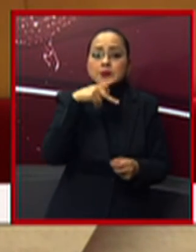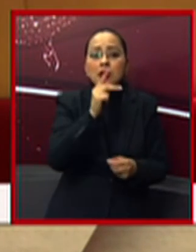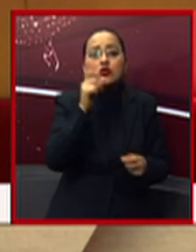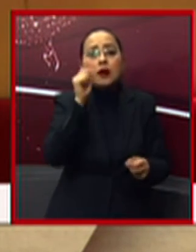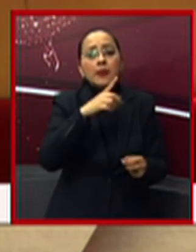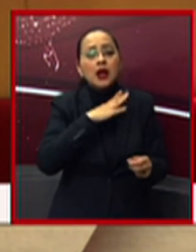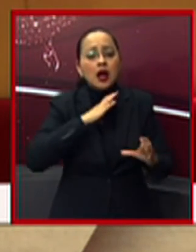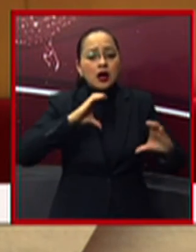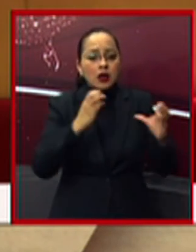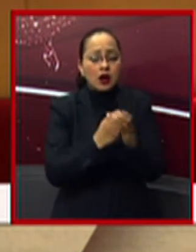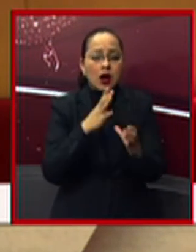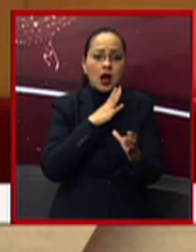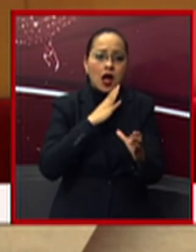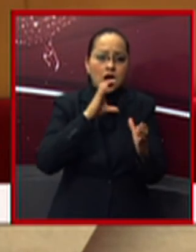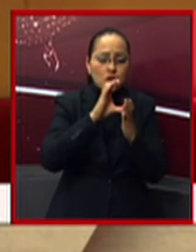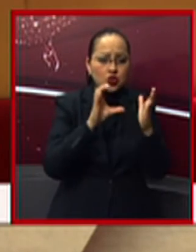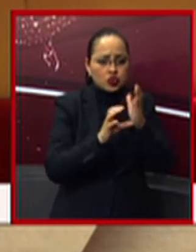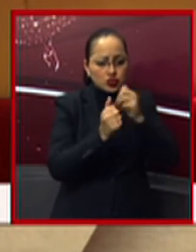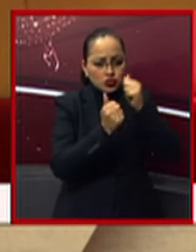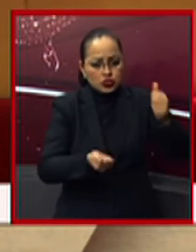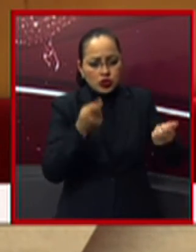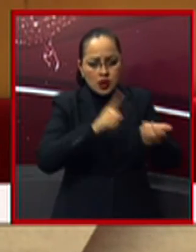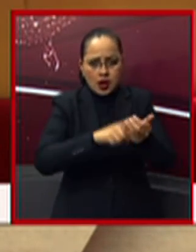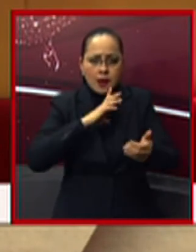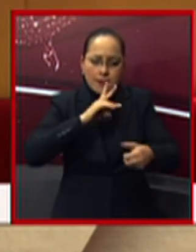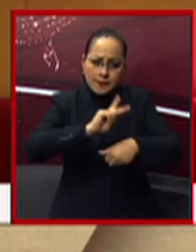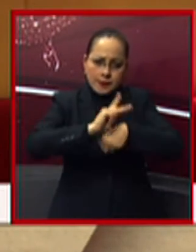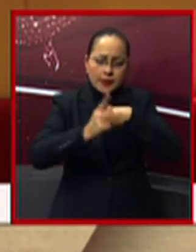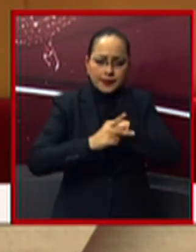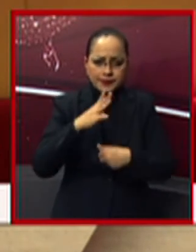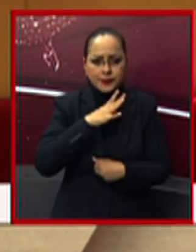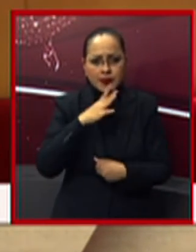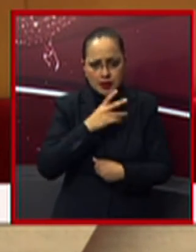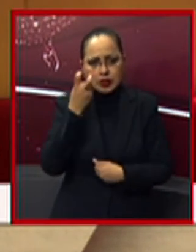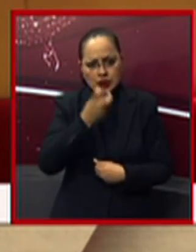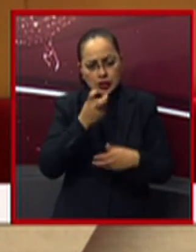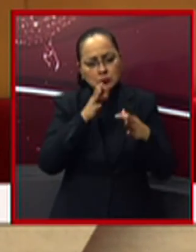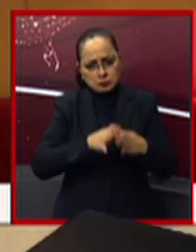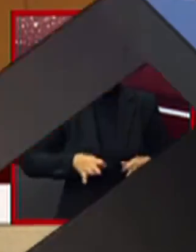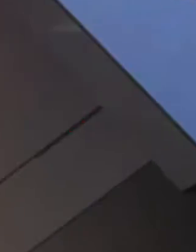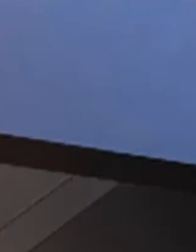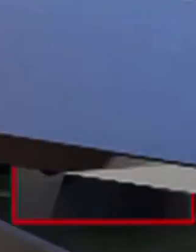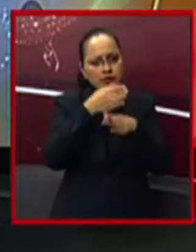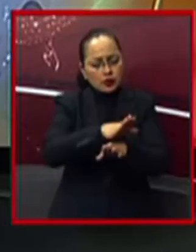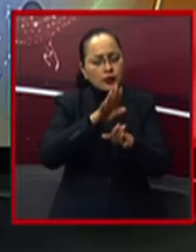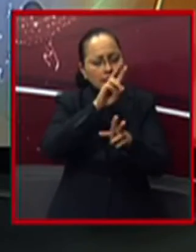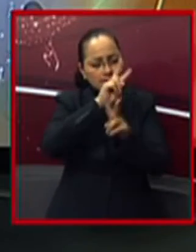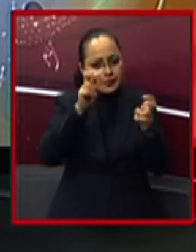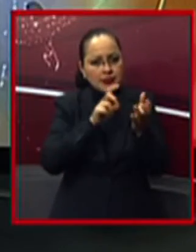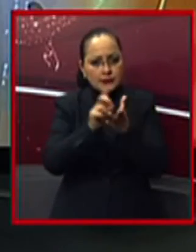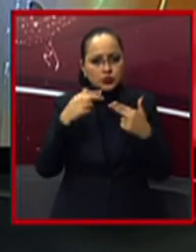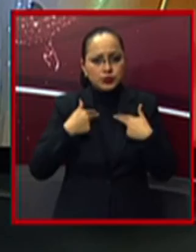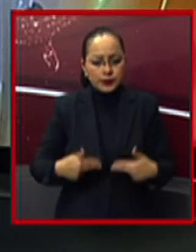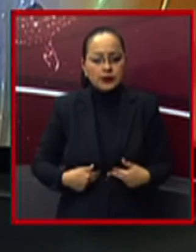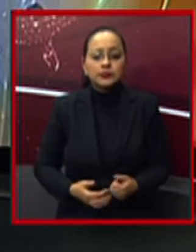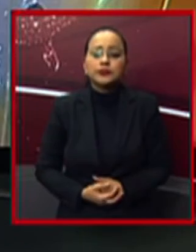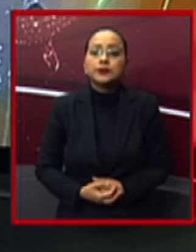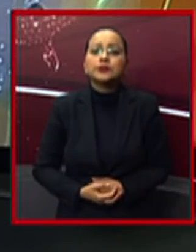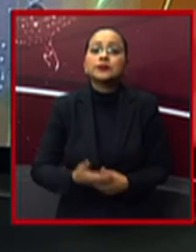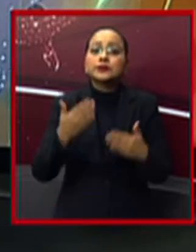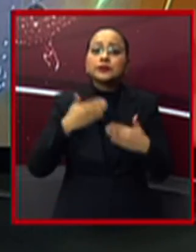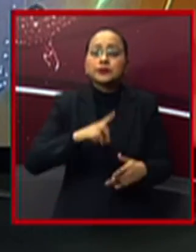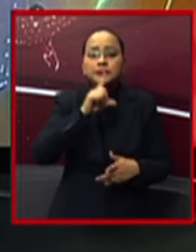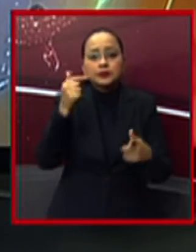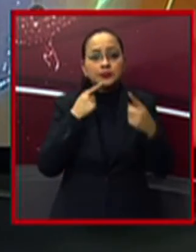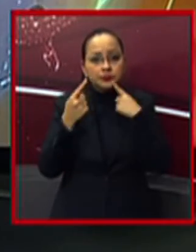el nuevo bloque de constitucionalidad del Estado mexicano en materia de derechos humanos. Luego de la discusión, el